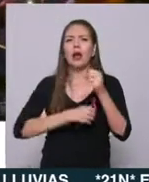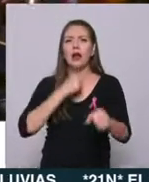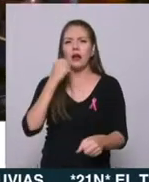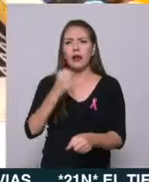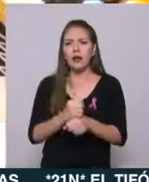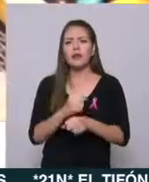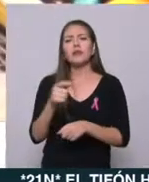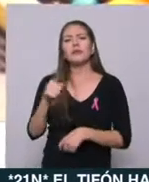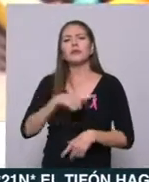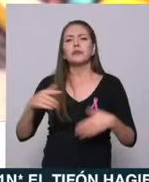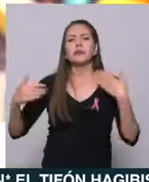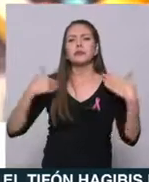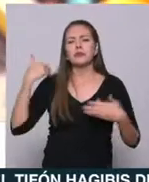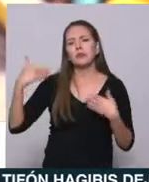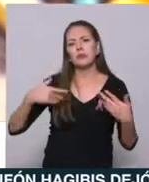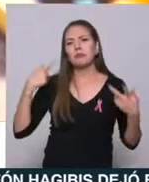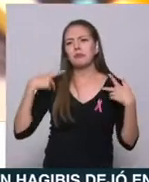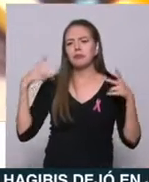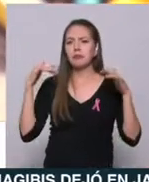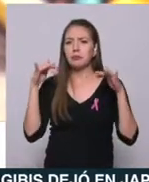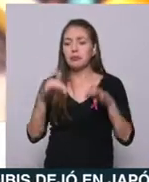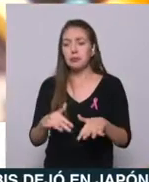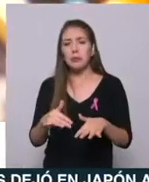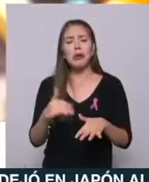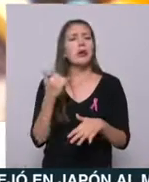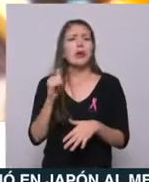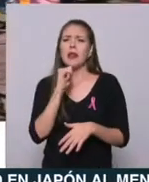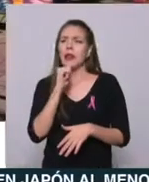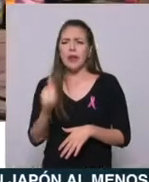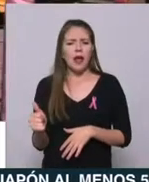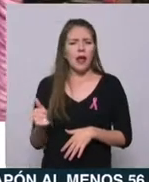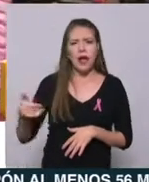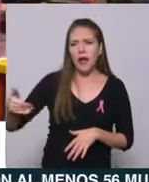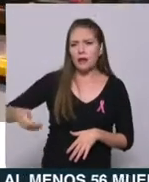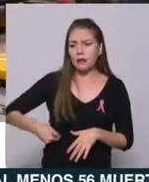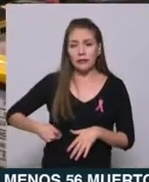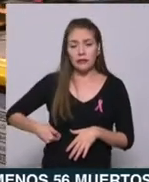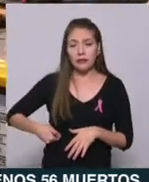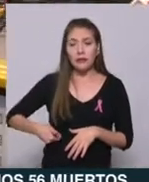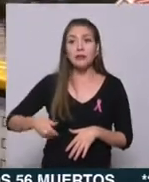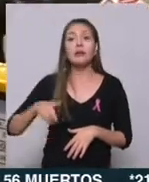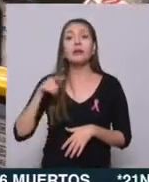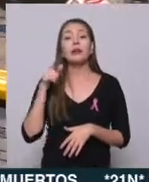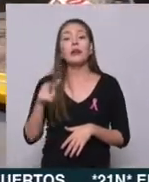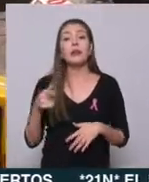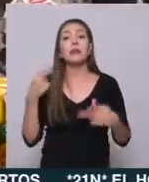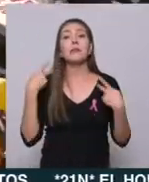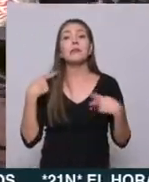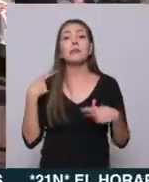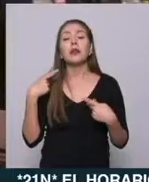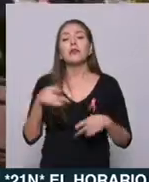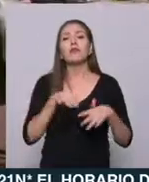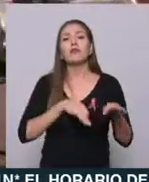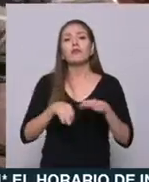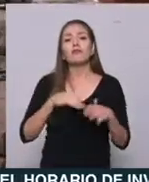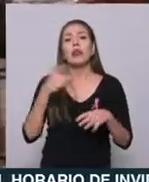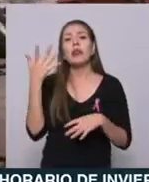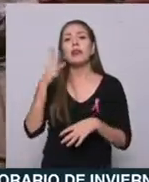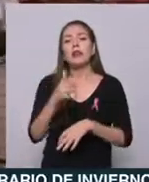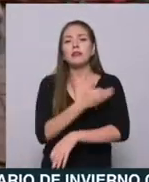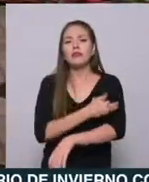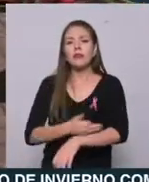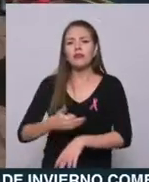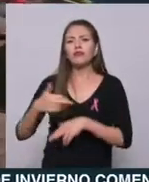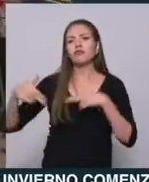de la demarcación, y sin ningún accidente hasta el momento. Ahí trabajaban más de 10 familias que por generaciones